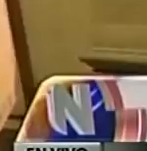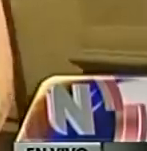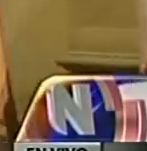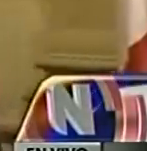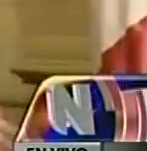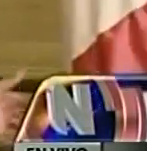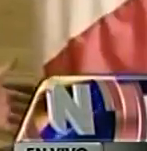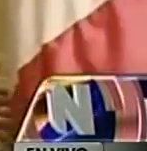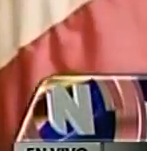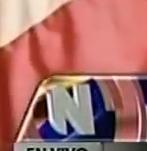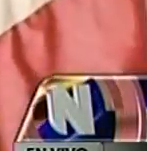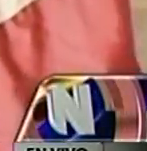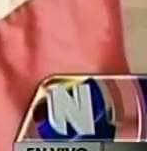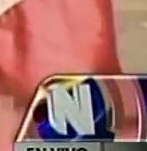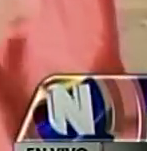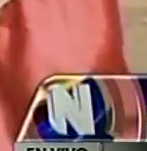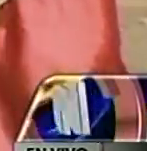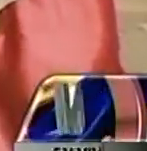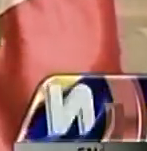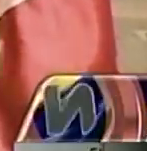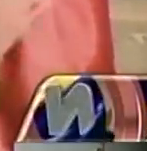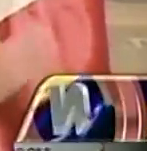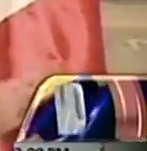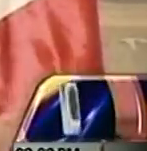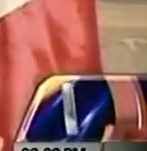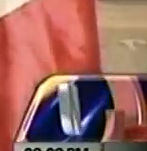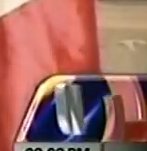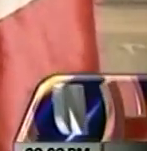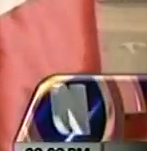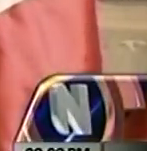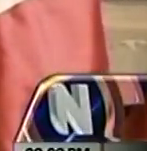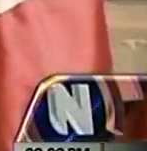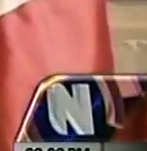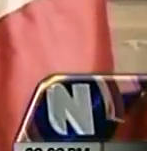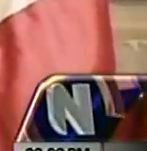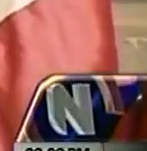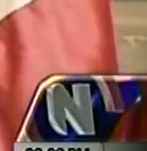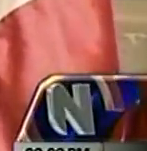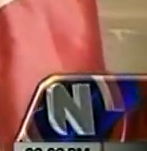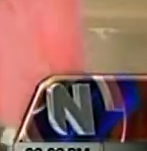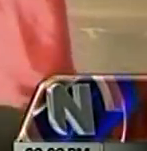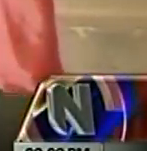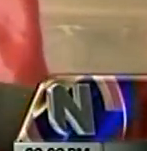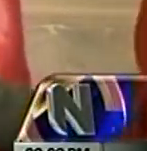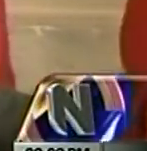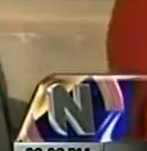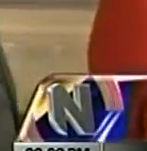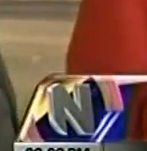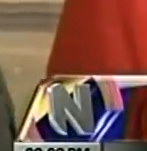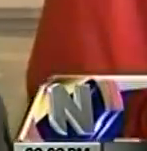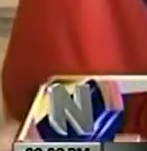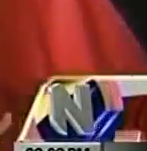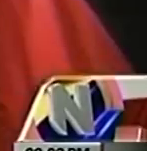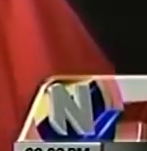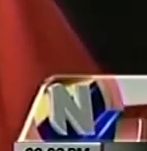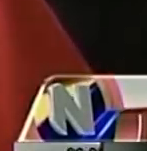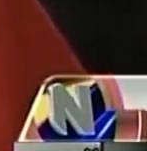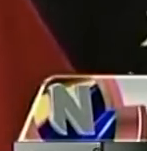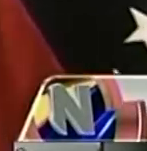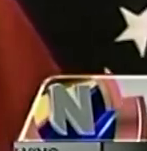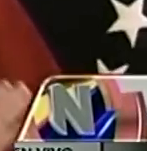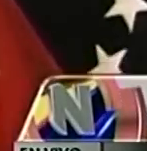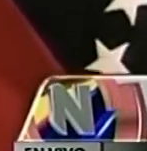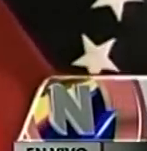Mariscal de ayacucho hijo del primer matrimonio de don Vicente otros nueve hijos de este